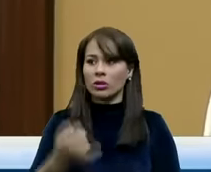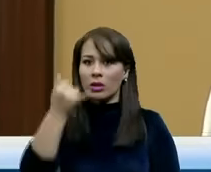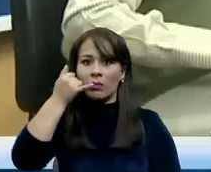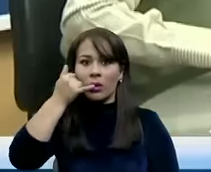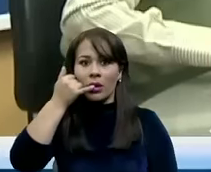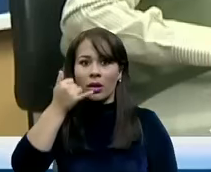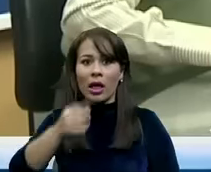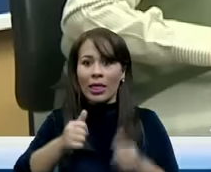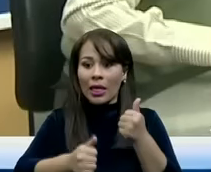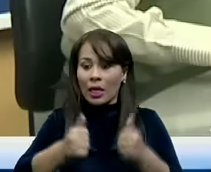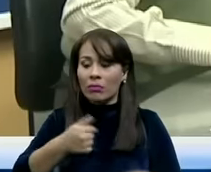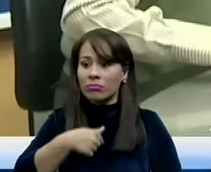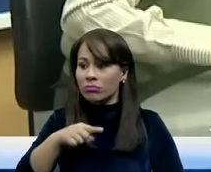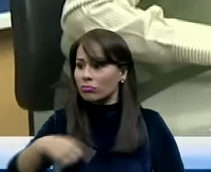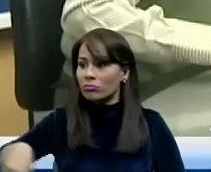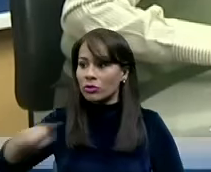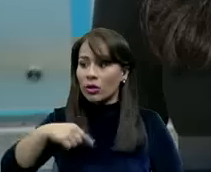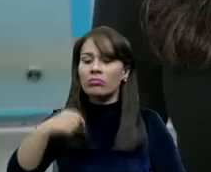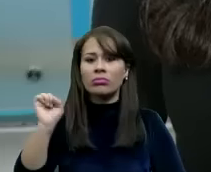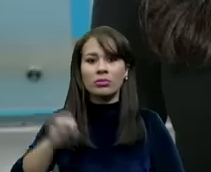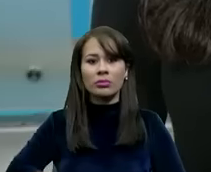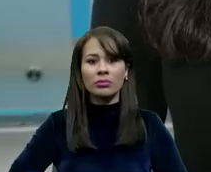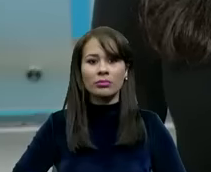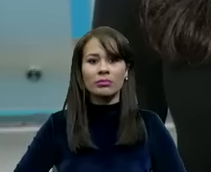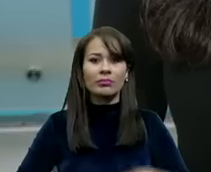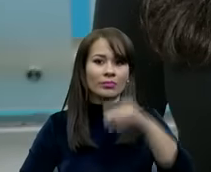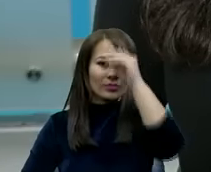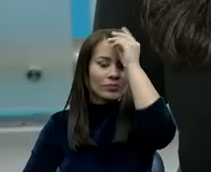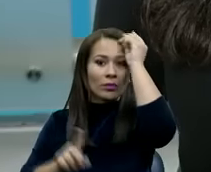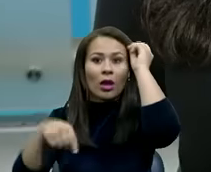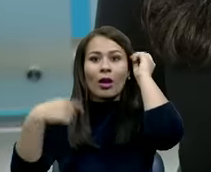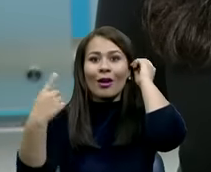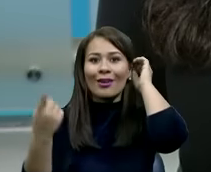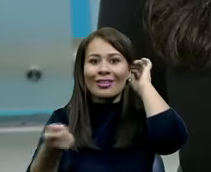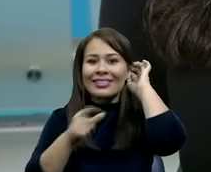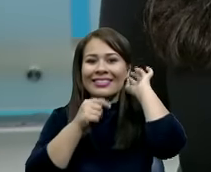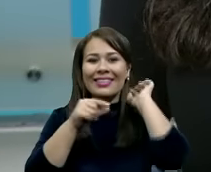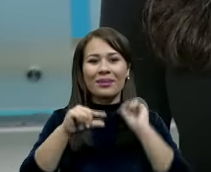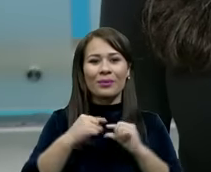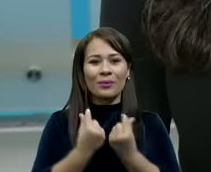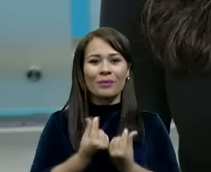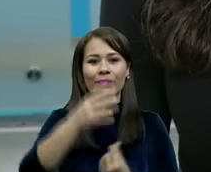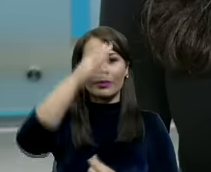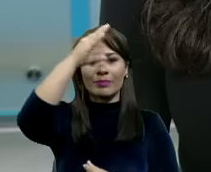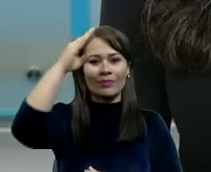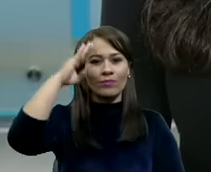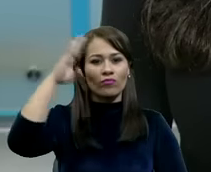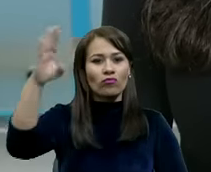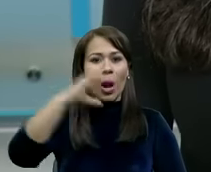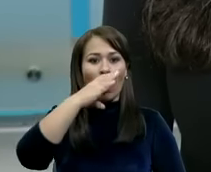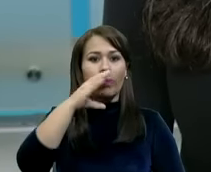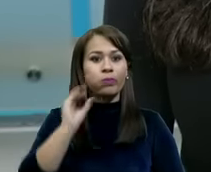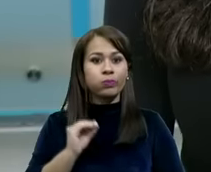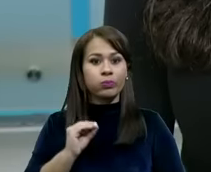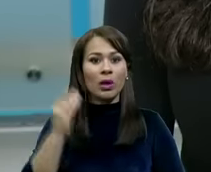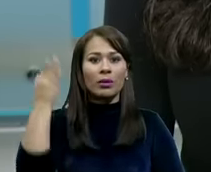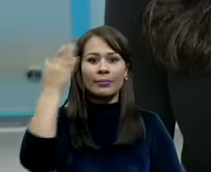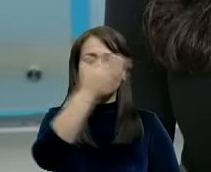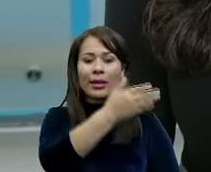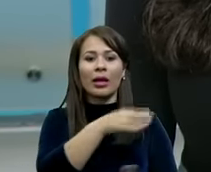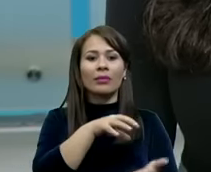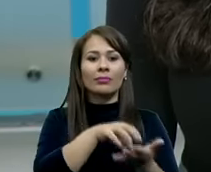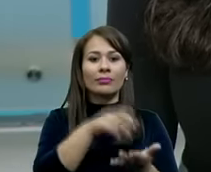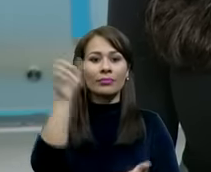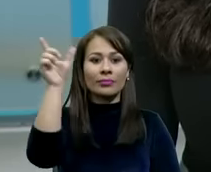que sí. Informó Javier Gallo. El candidato presidencial de Acuerdo por el Cambio, Paco Moncayo, visitó la provincia